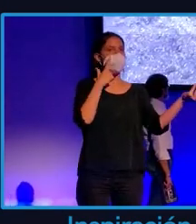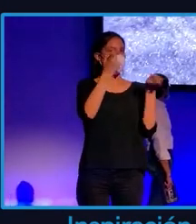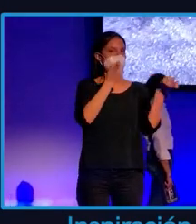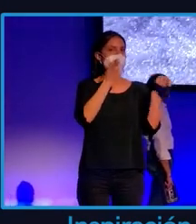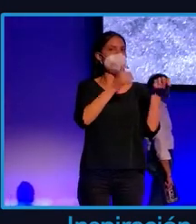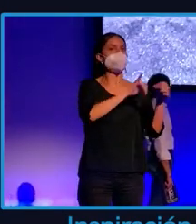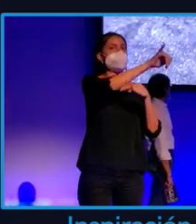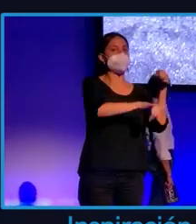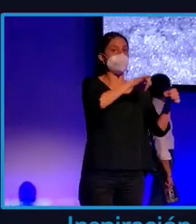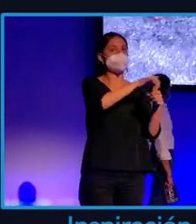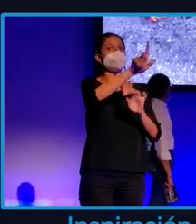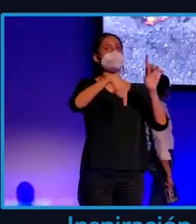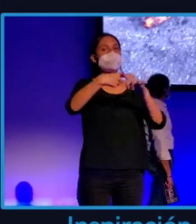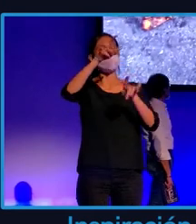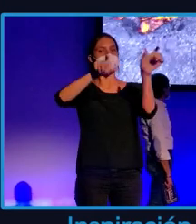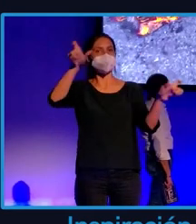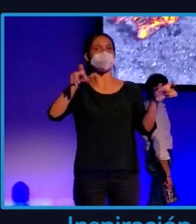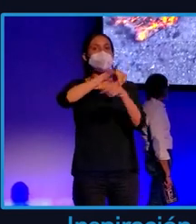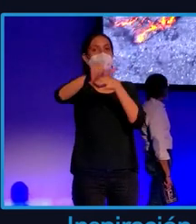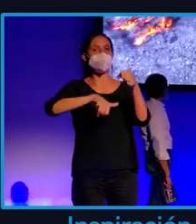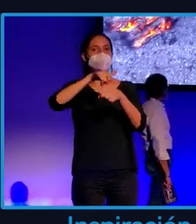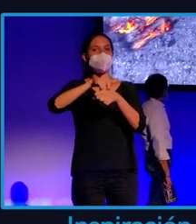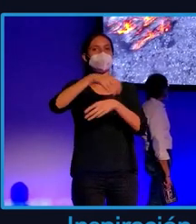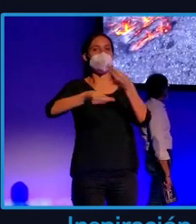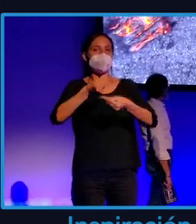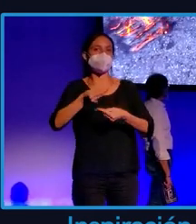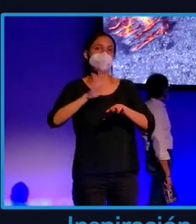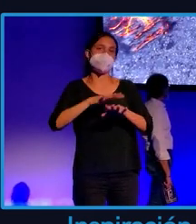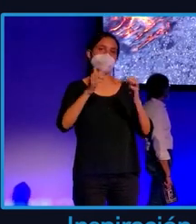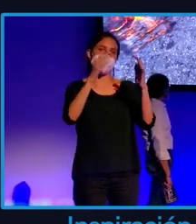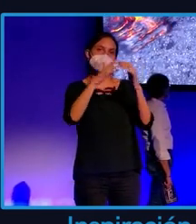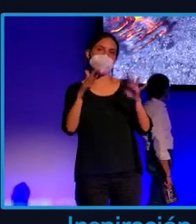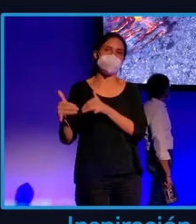pasajeros y pasajeras en los aeropuertos que van a llegar a la isla de La Palma.